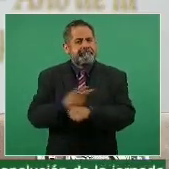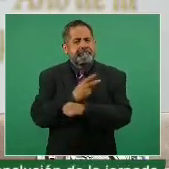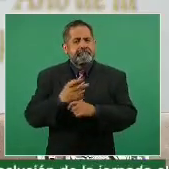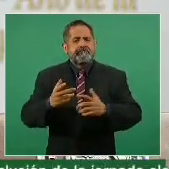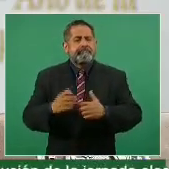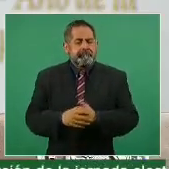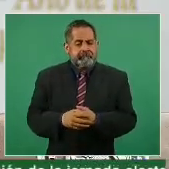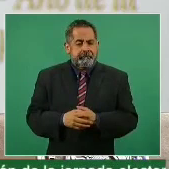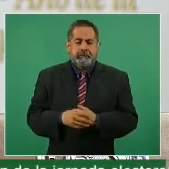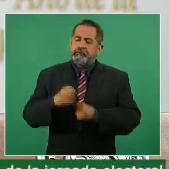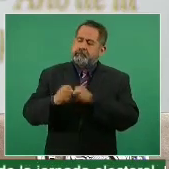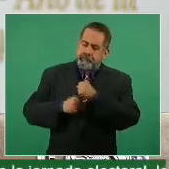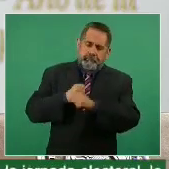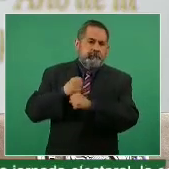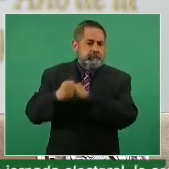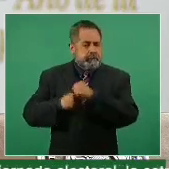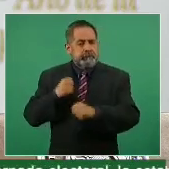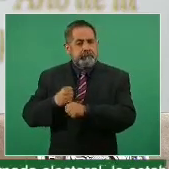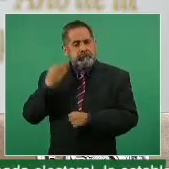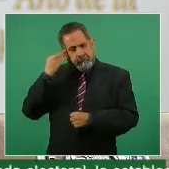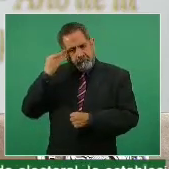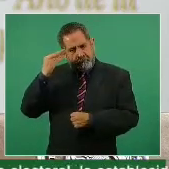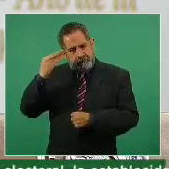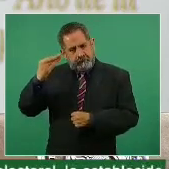¿Qué sucede? Pasa el tiempo